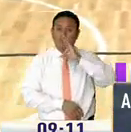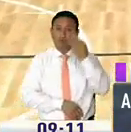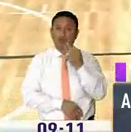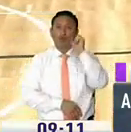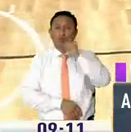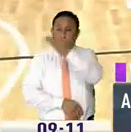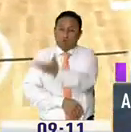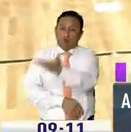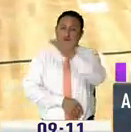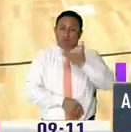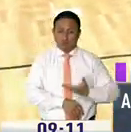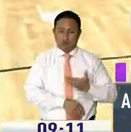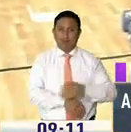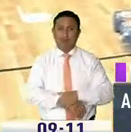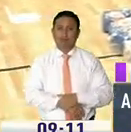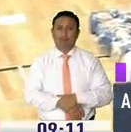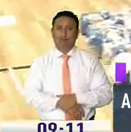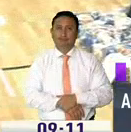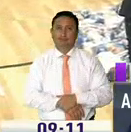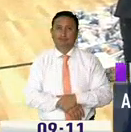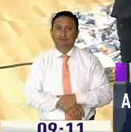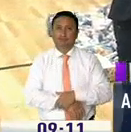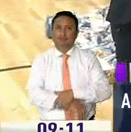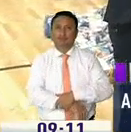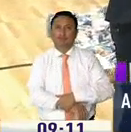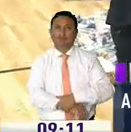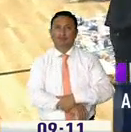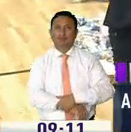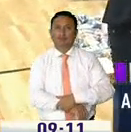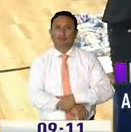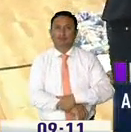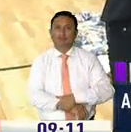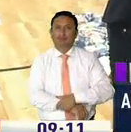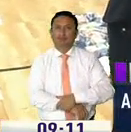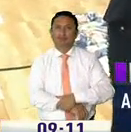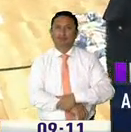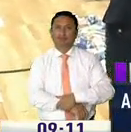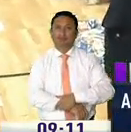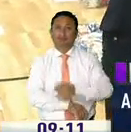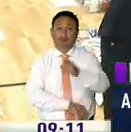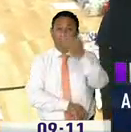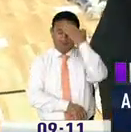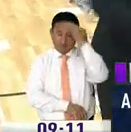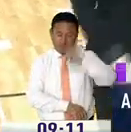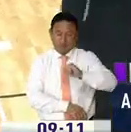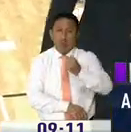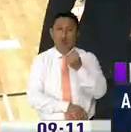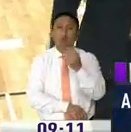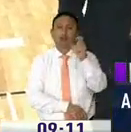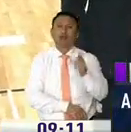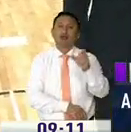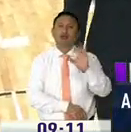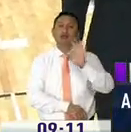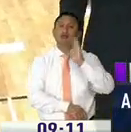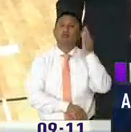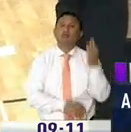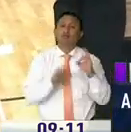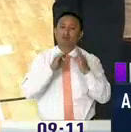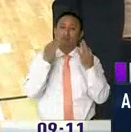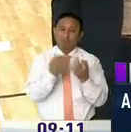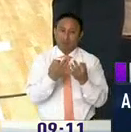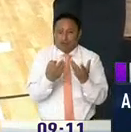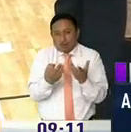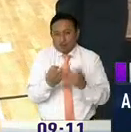puedan abastecerse. Igual tú entiendes que también es dependiendo del número de familiares que tenemos en